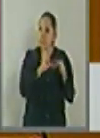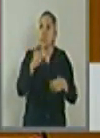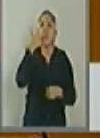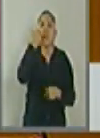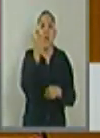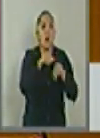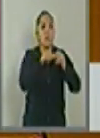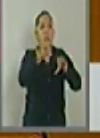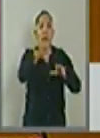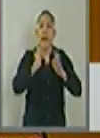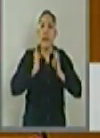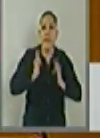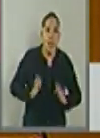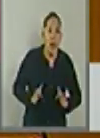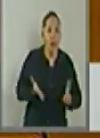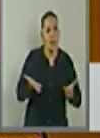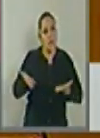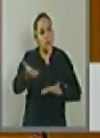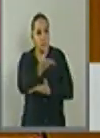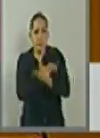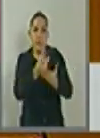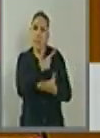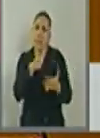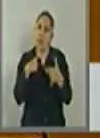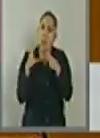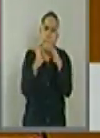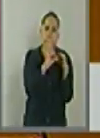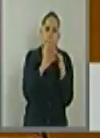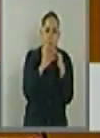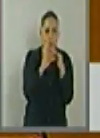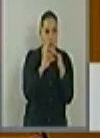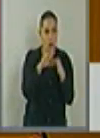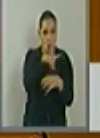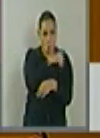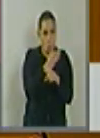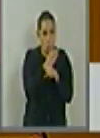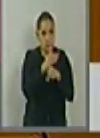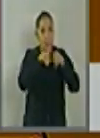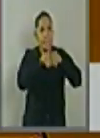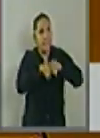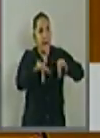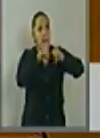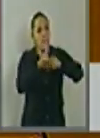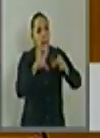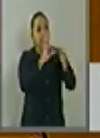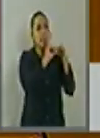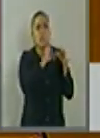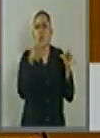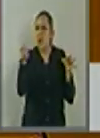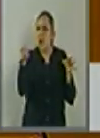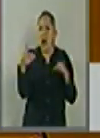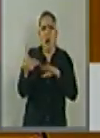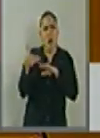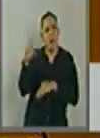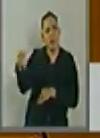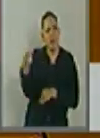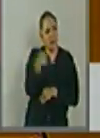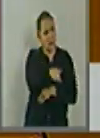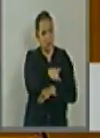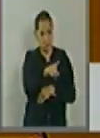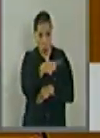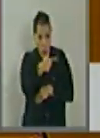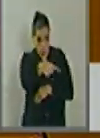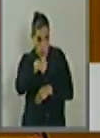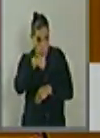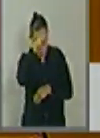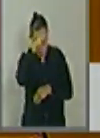durante toda la campaña lo estuvo sembrando y cultivando, descalificando, denostando a todos los que no pensaran igual